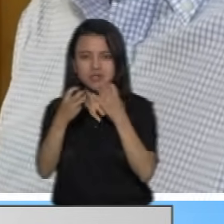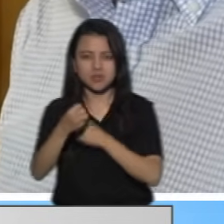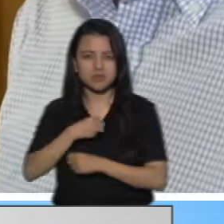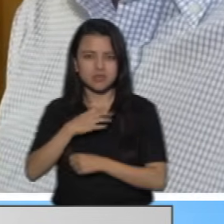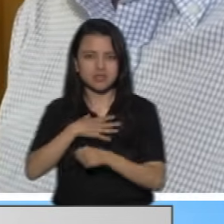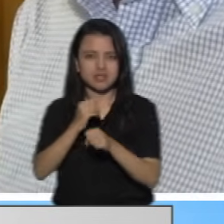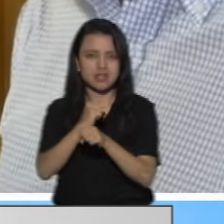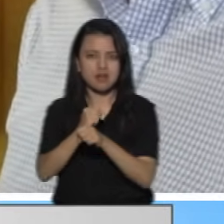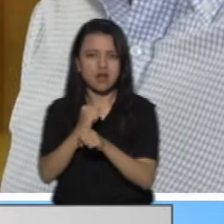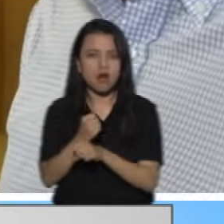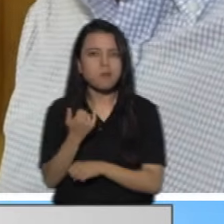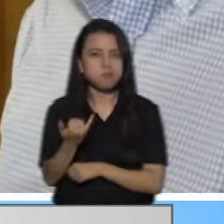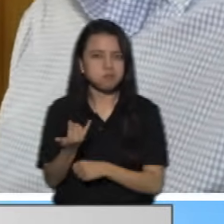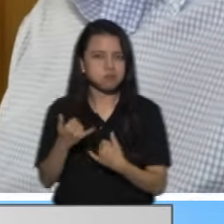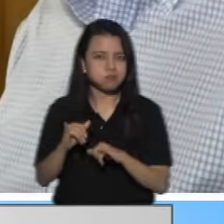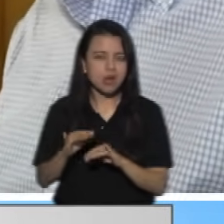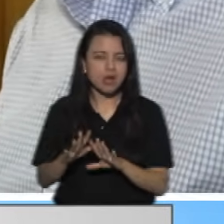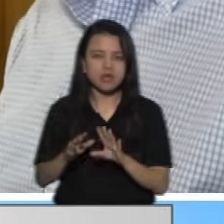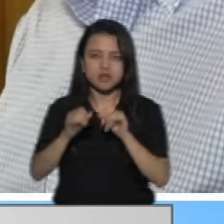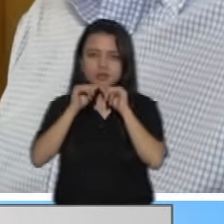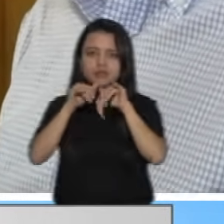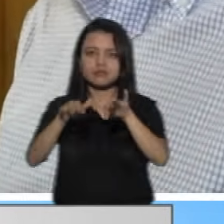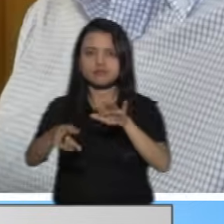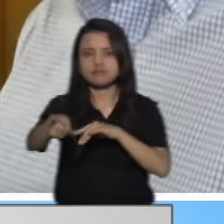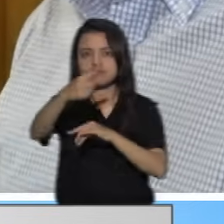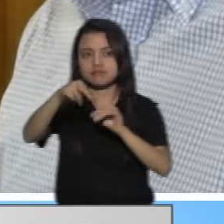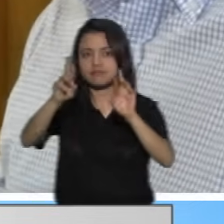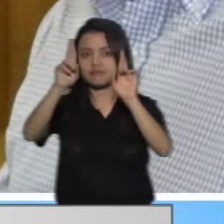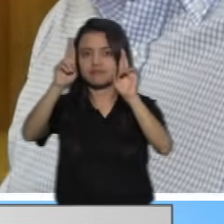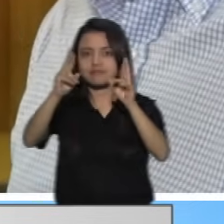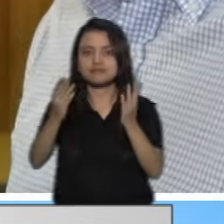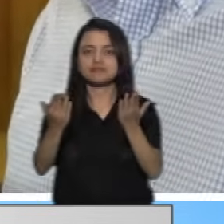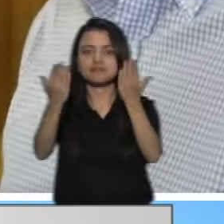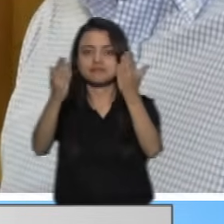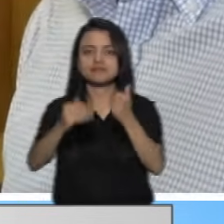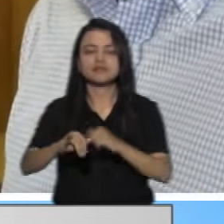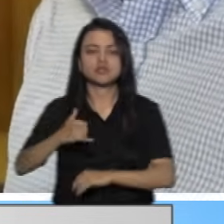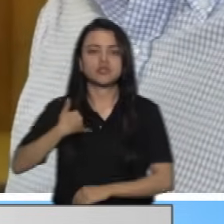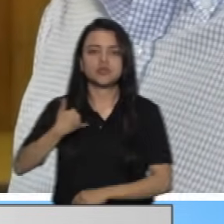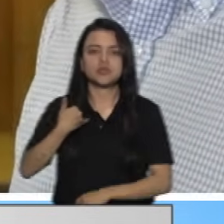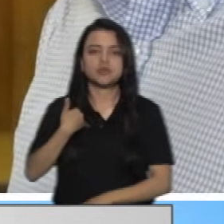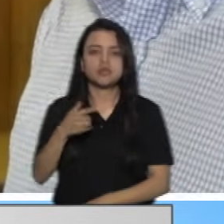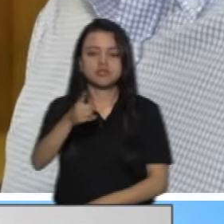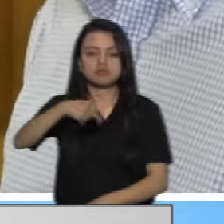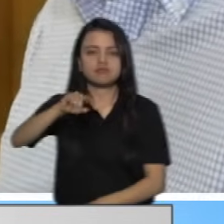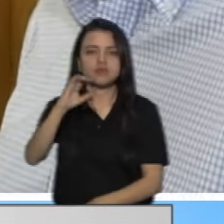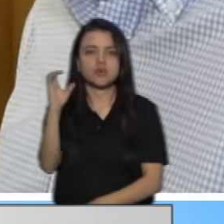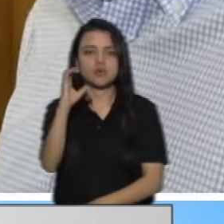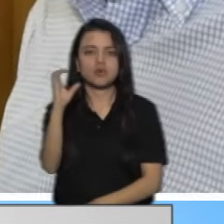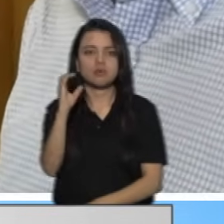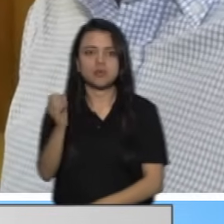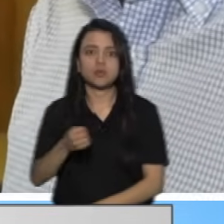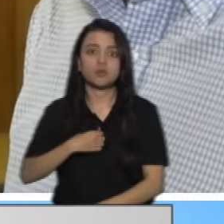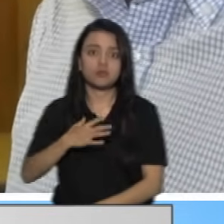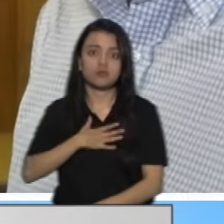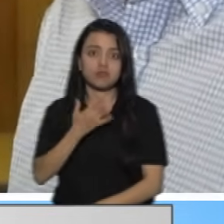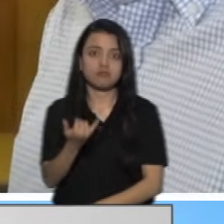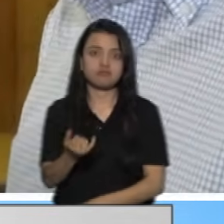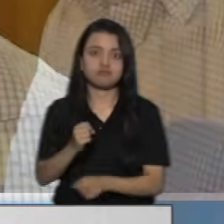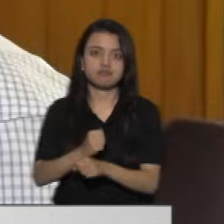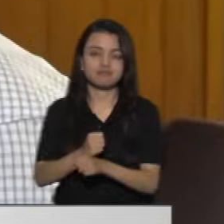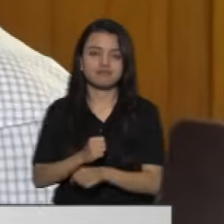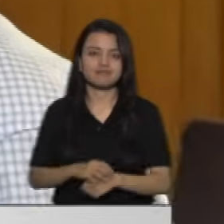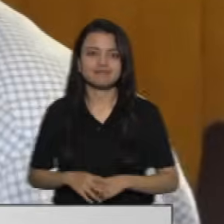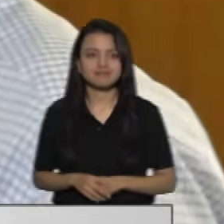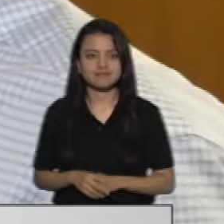ilusión de que podamos ofrecerles todos a los trabajadores colombianos, a los jóvenes colombianos, cada vez más oportunidades para que sepan dónde pueden trabajar.